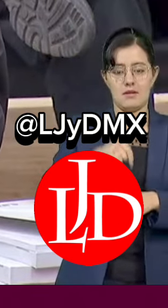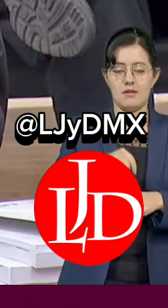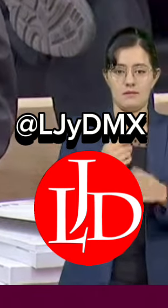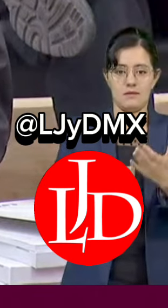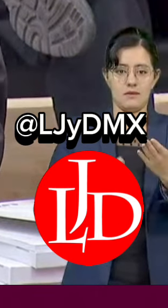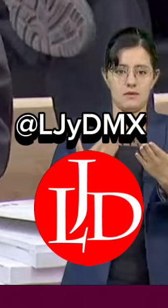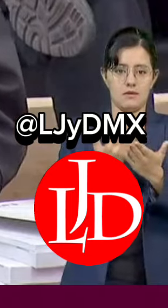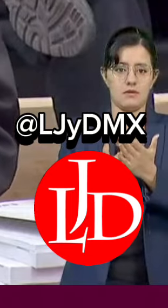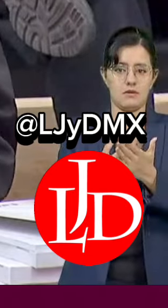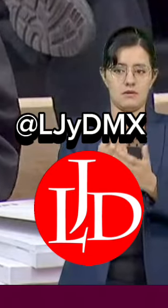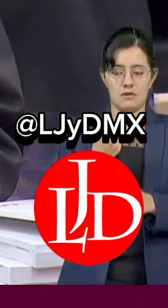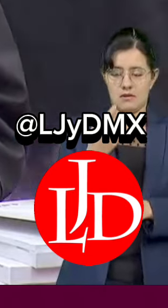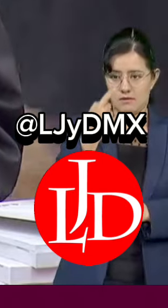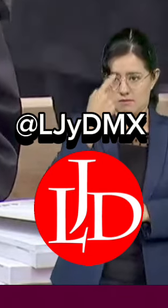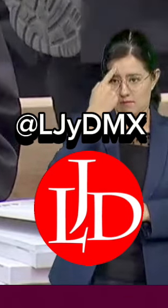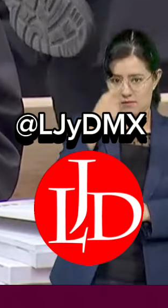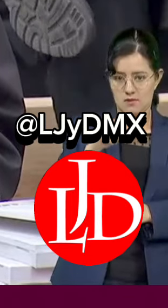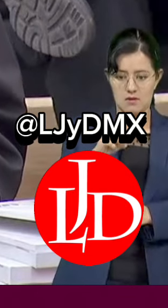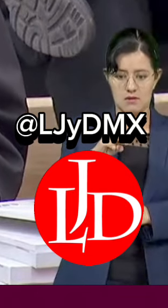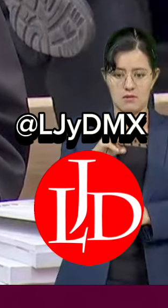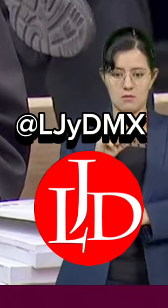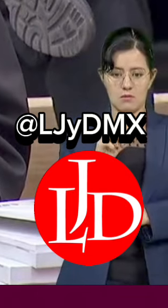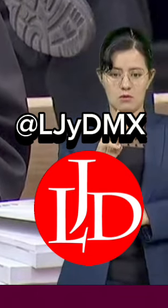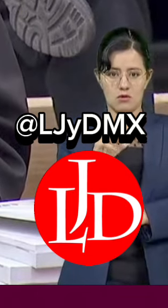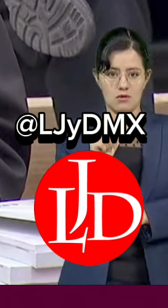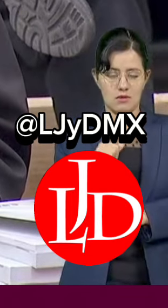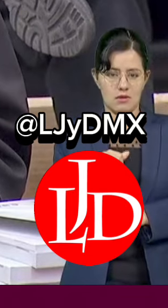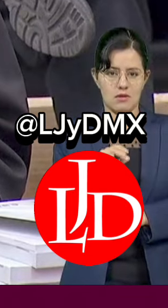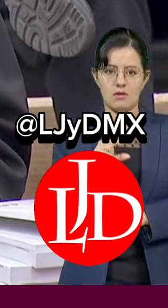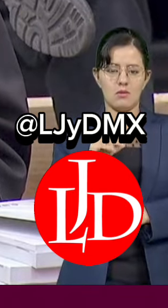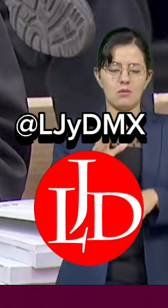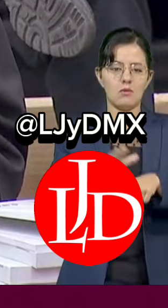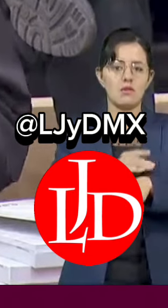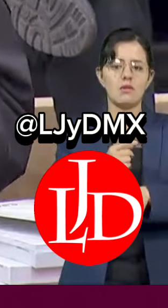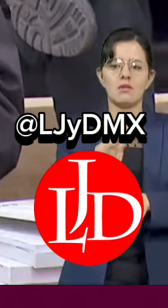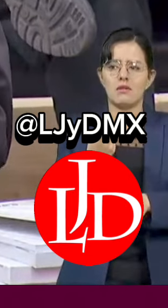van dedicados a Morena, pues sí van porque son sobre hechos consumados.